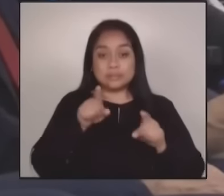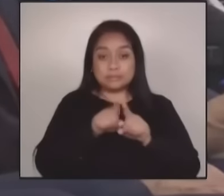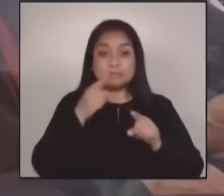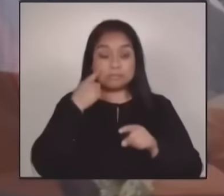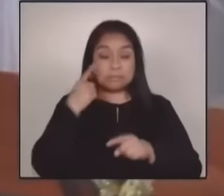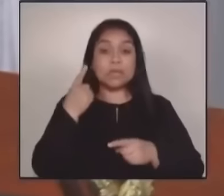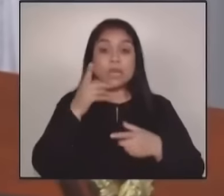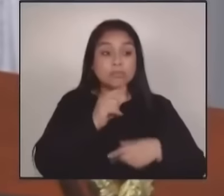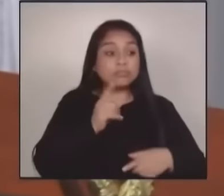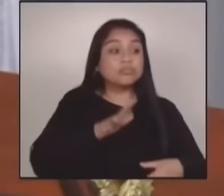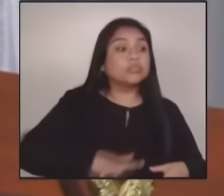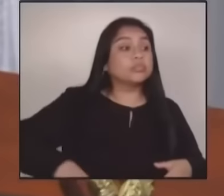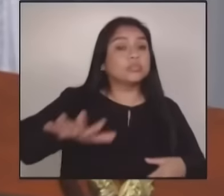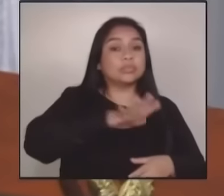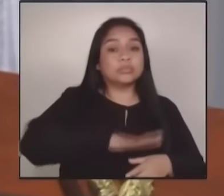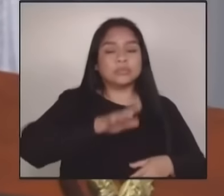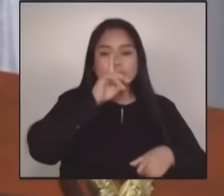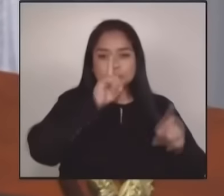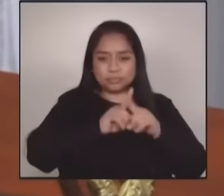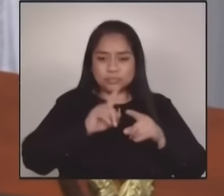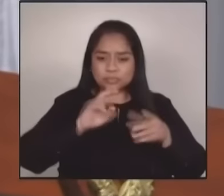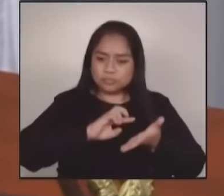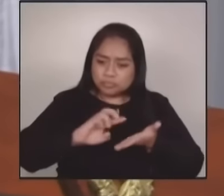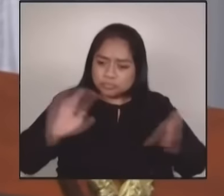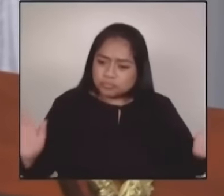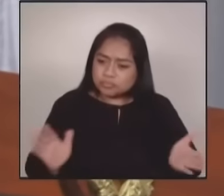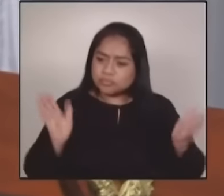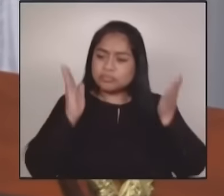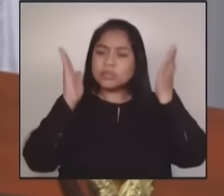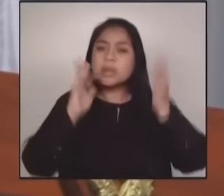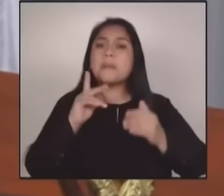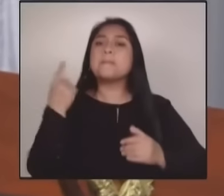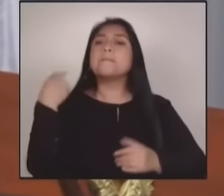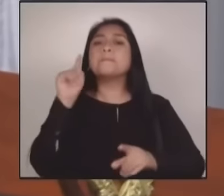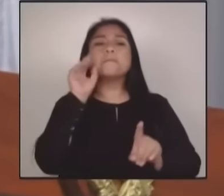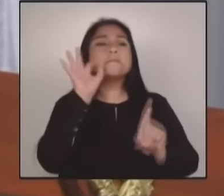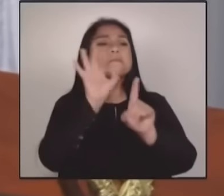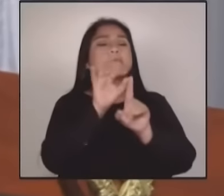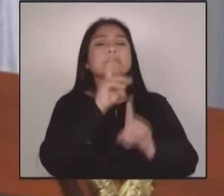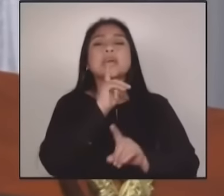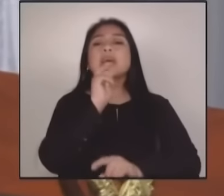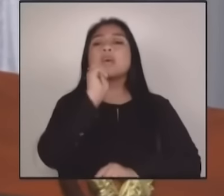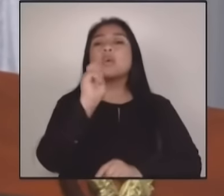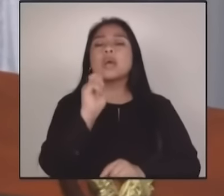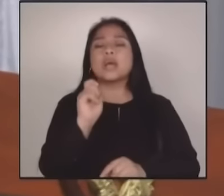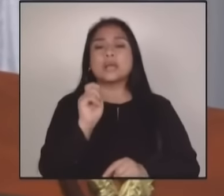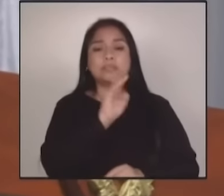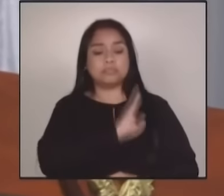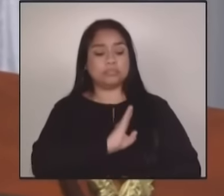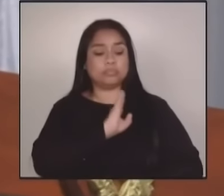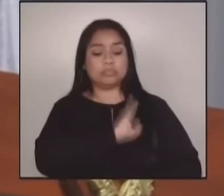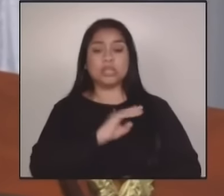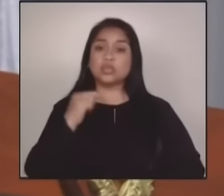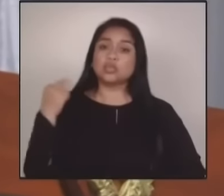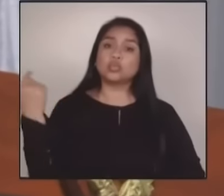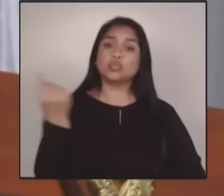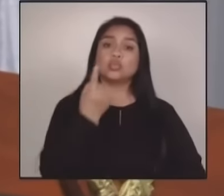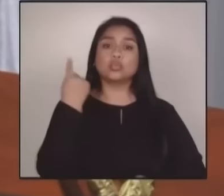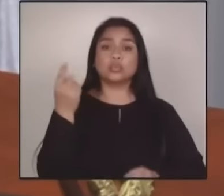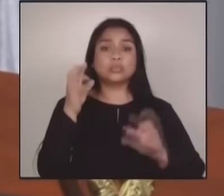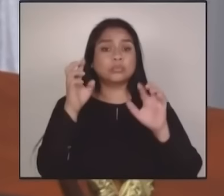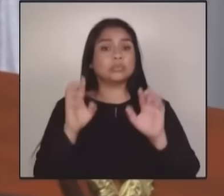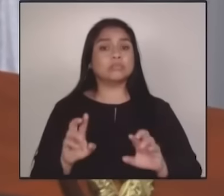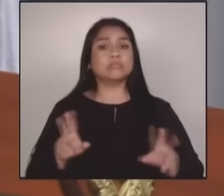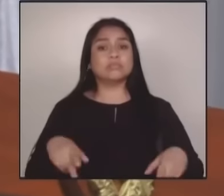universalidad y la progresividad, con el objeto de mejorar el bienestar de todos los integrantes de